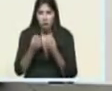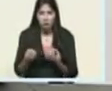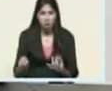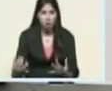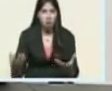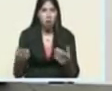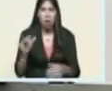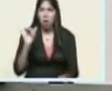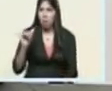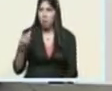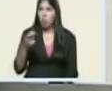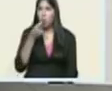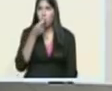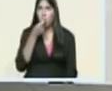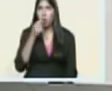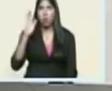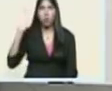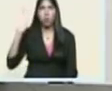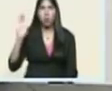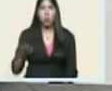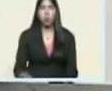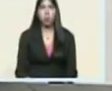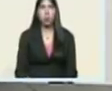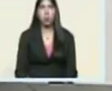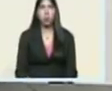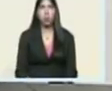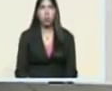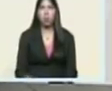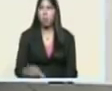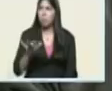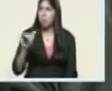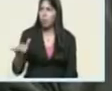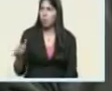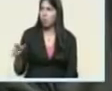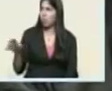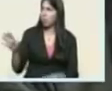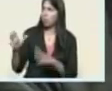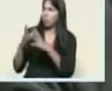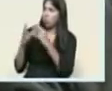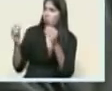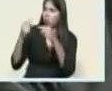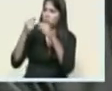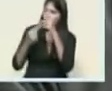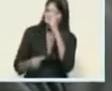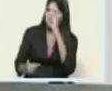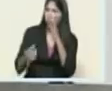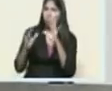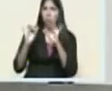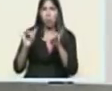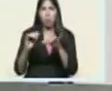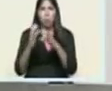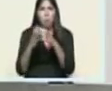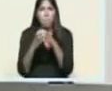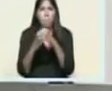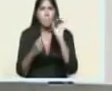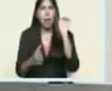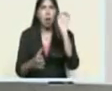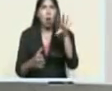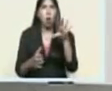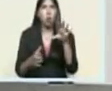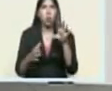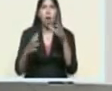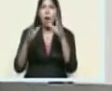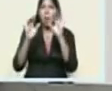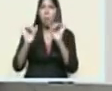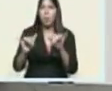árbitros, el mismo umpire, como le dicen en béisbol. con el mismo bate, la misma pelota, las mismas